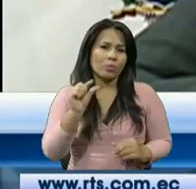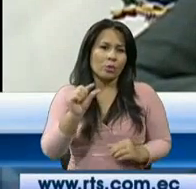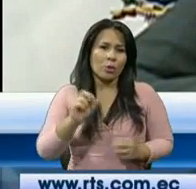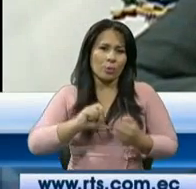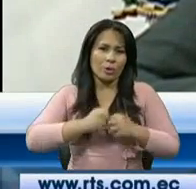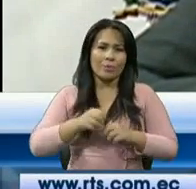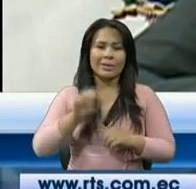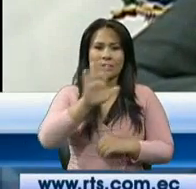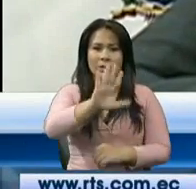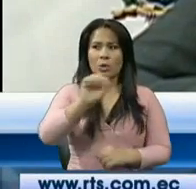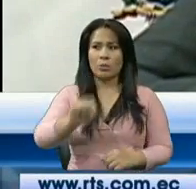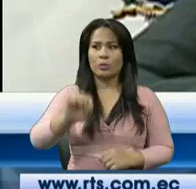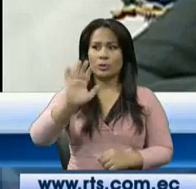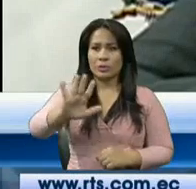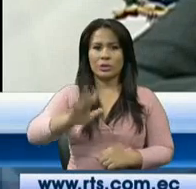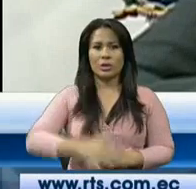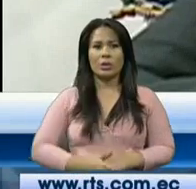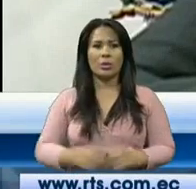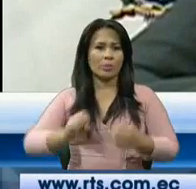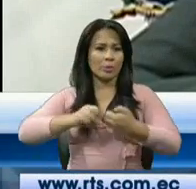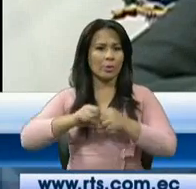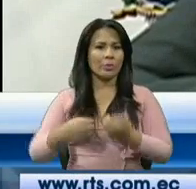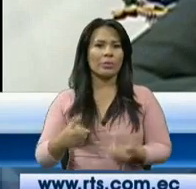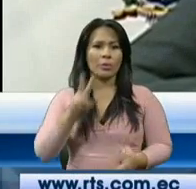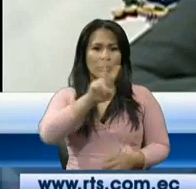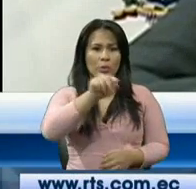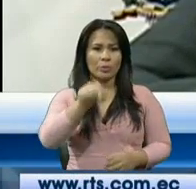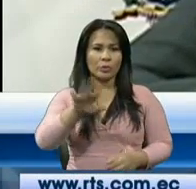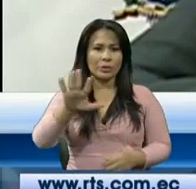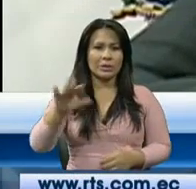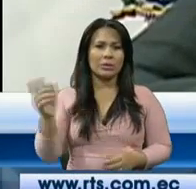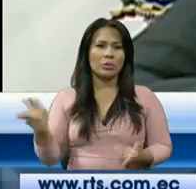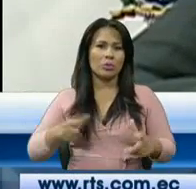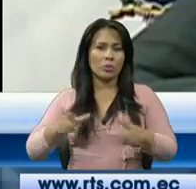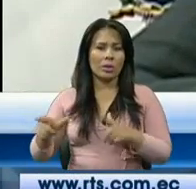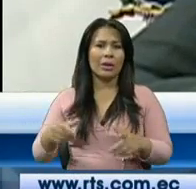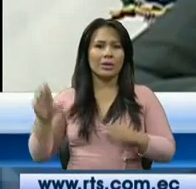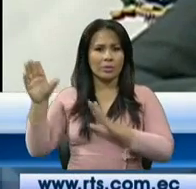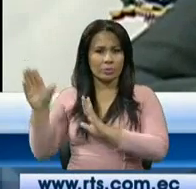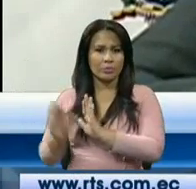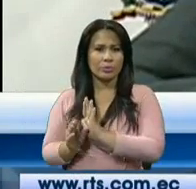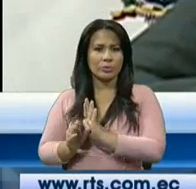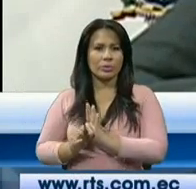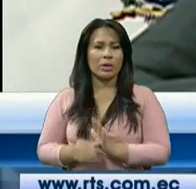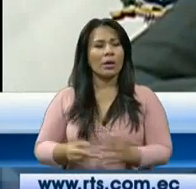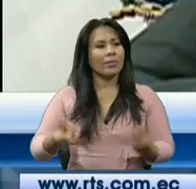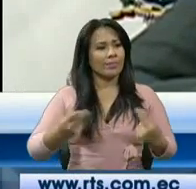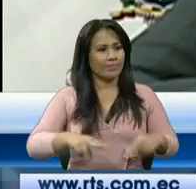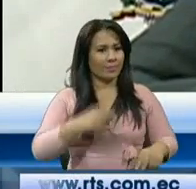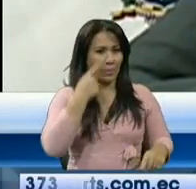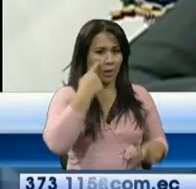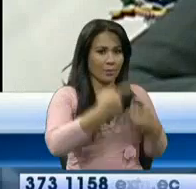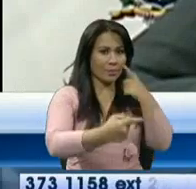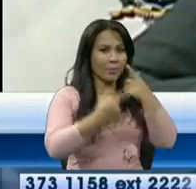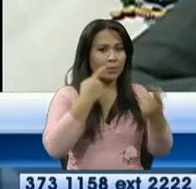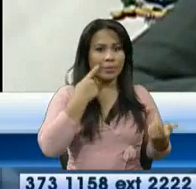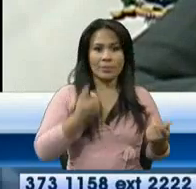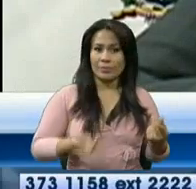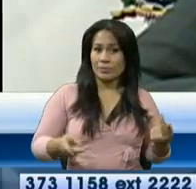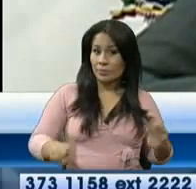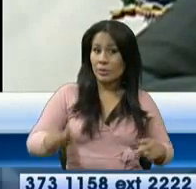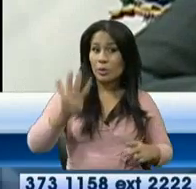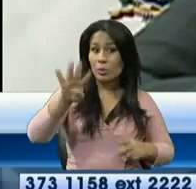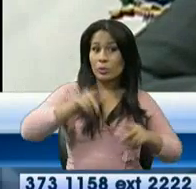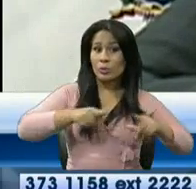de 5.5 casos de un argentino de 2.5 casos lanzan aunque también que esta posición al actualmente entre las cuatro capitales